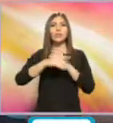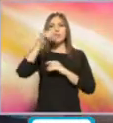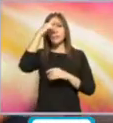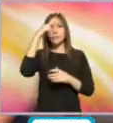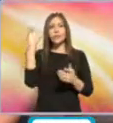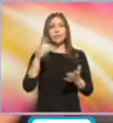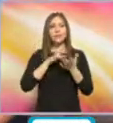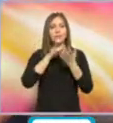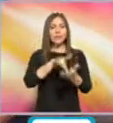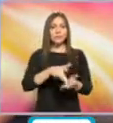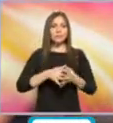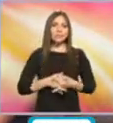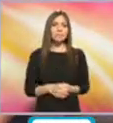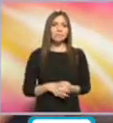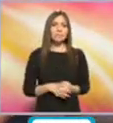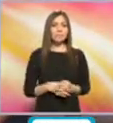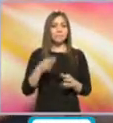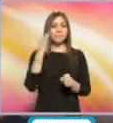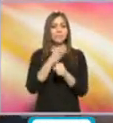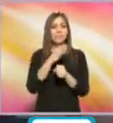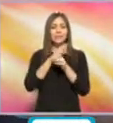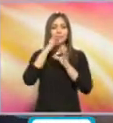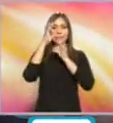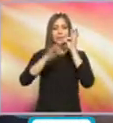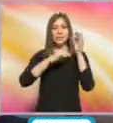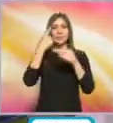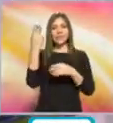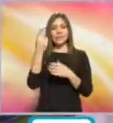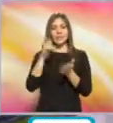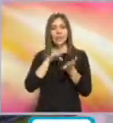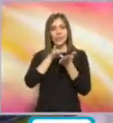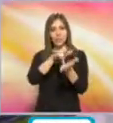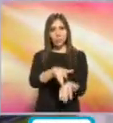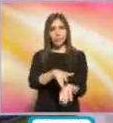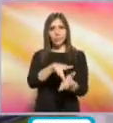fáciles. Pues estamos abriendo una convocatoria para apoyar